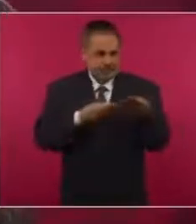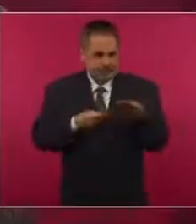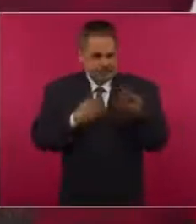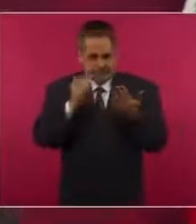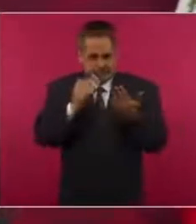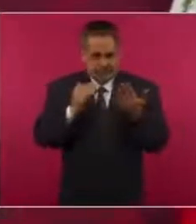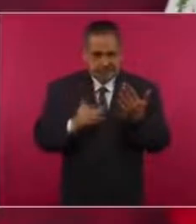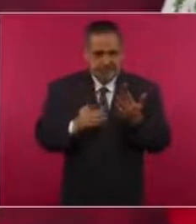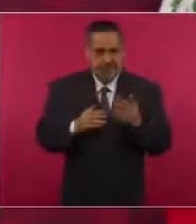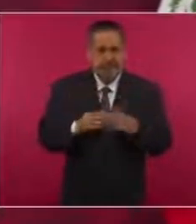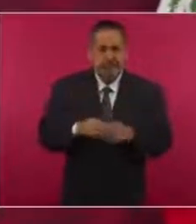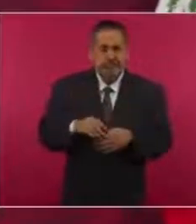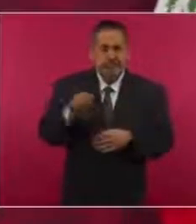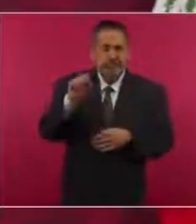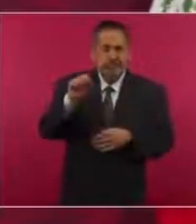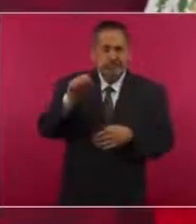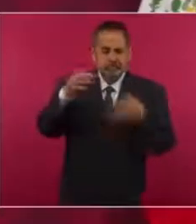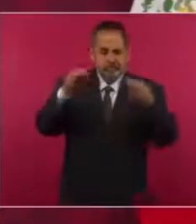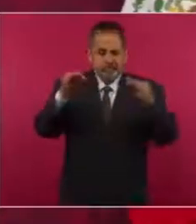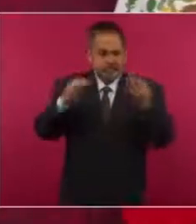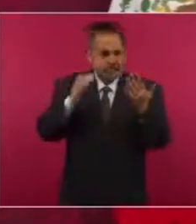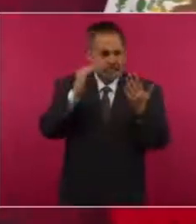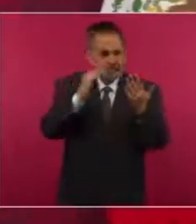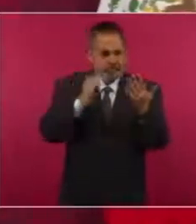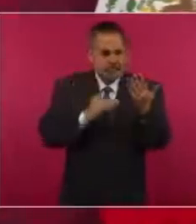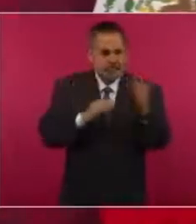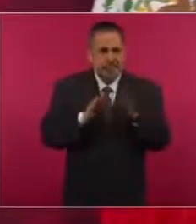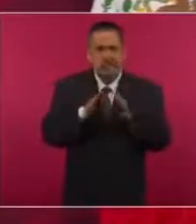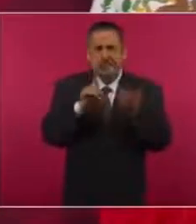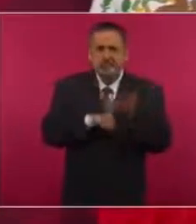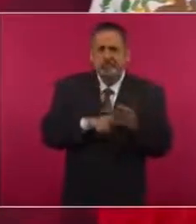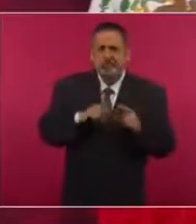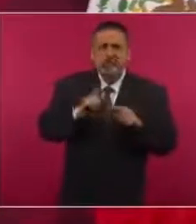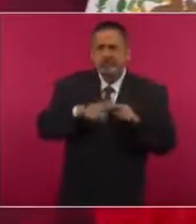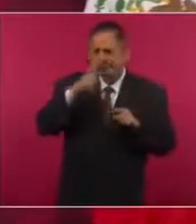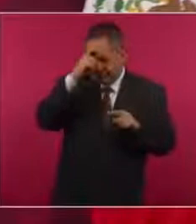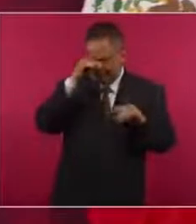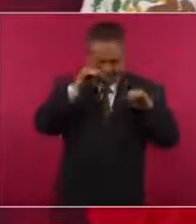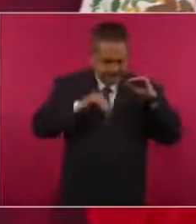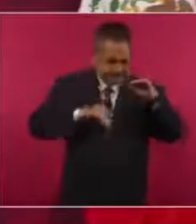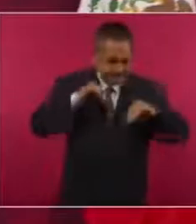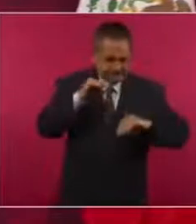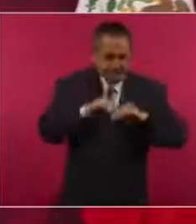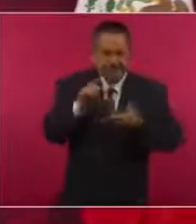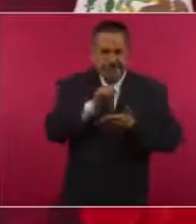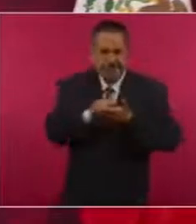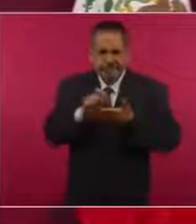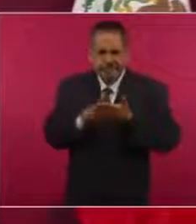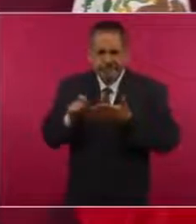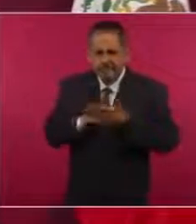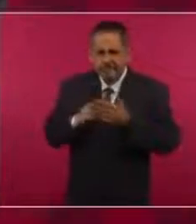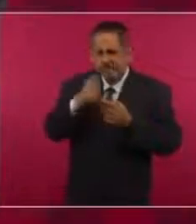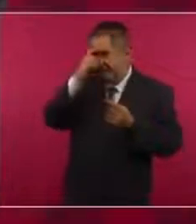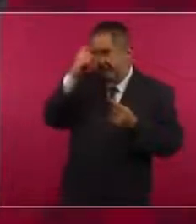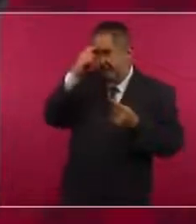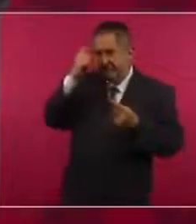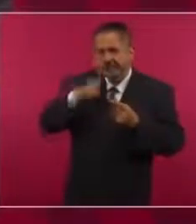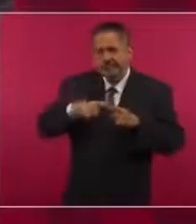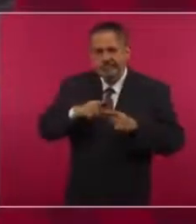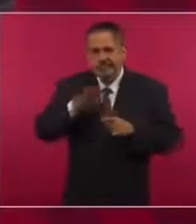como 60 hojas las preguntas como si las hubiesen hecho los de iberdrola